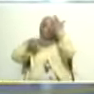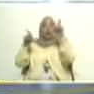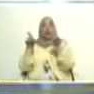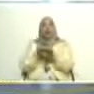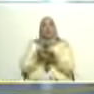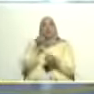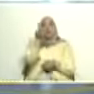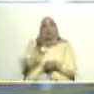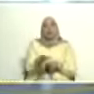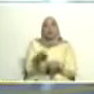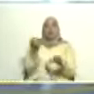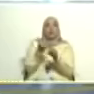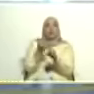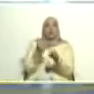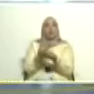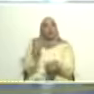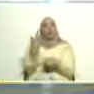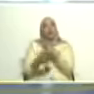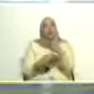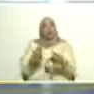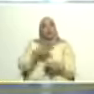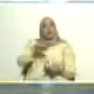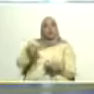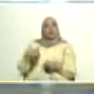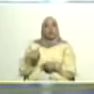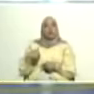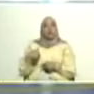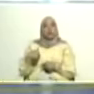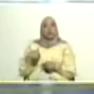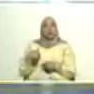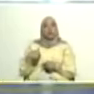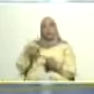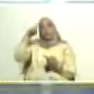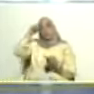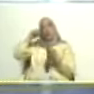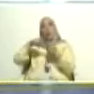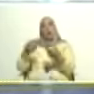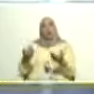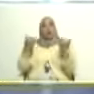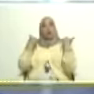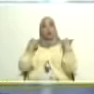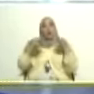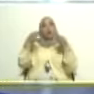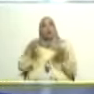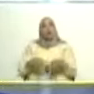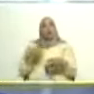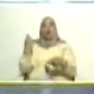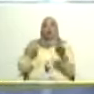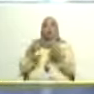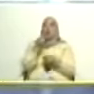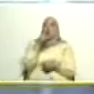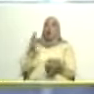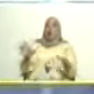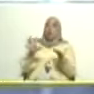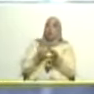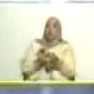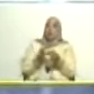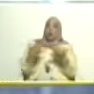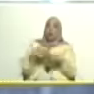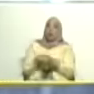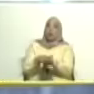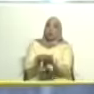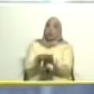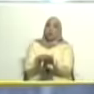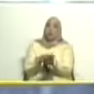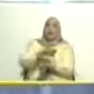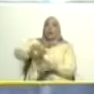usted ha consolidado ese camino, nosotros logramos consolidar verdaderos mecanismos de unión y de integración